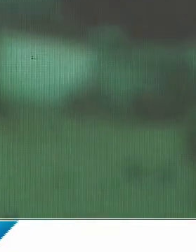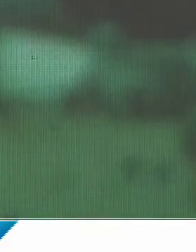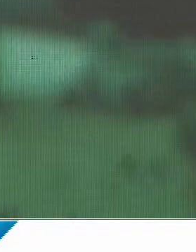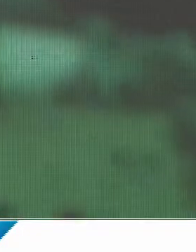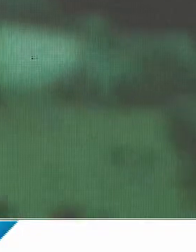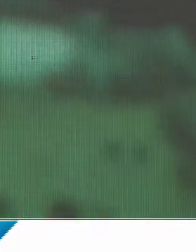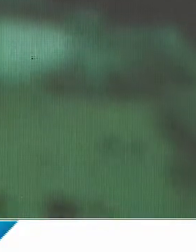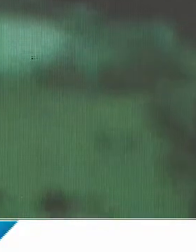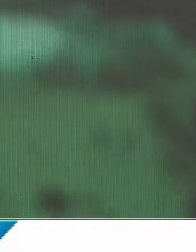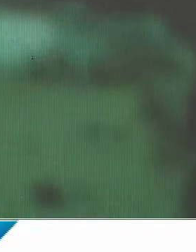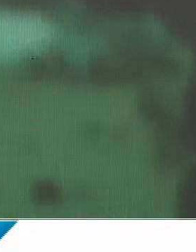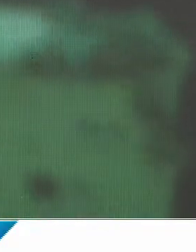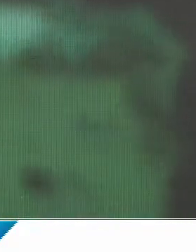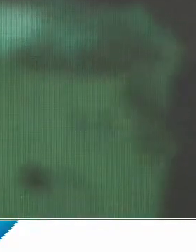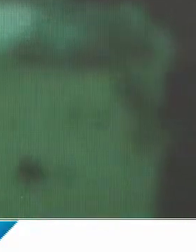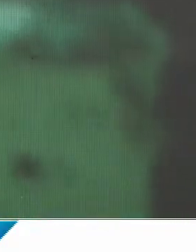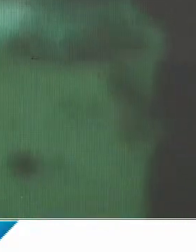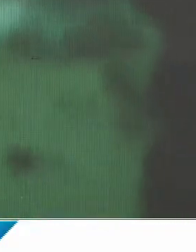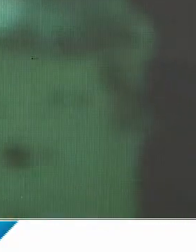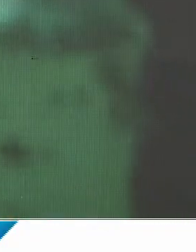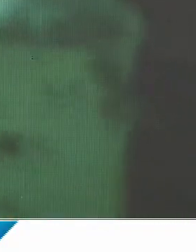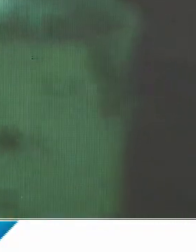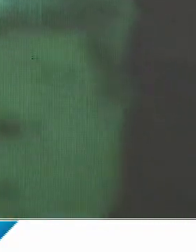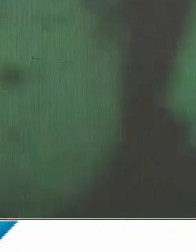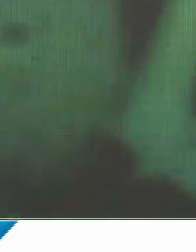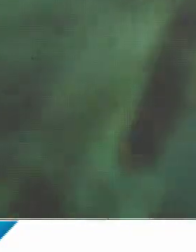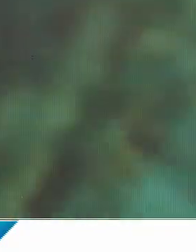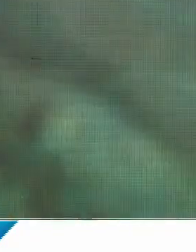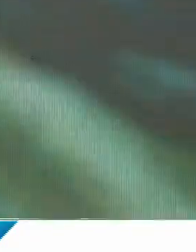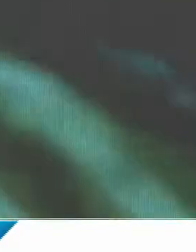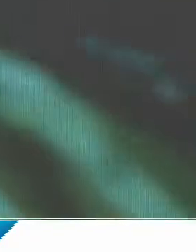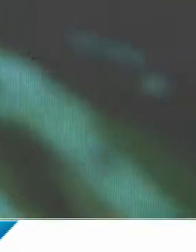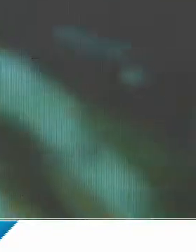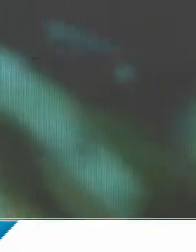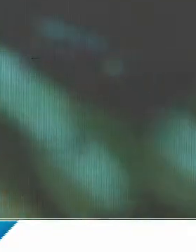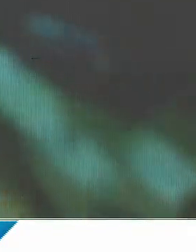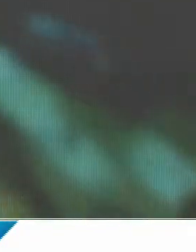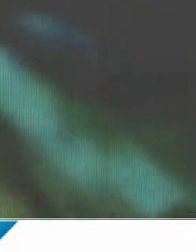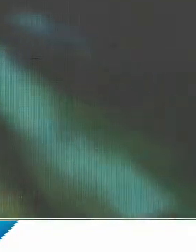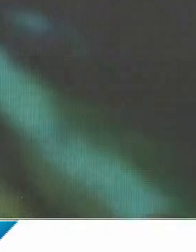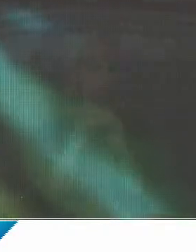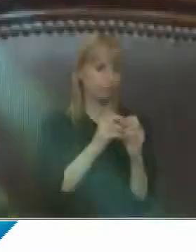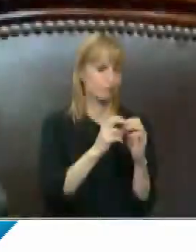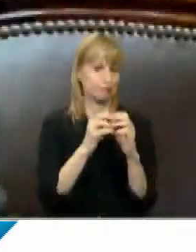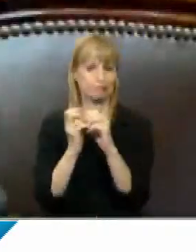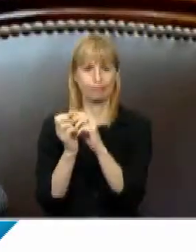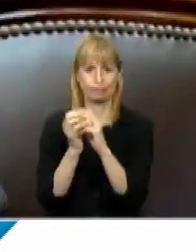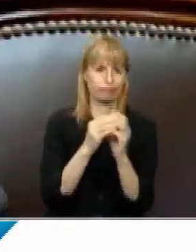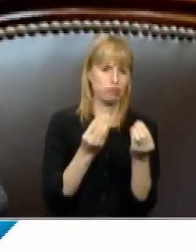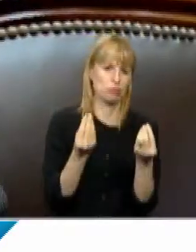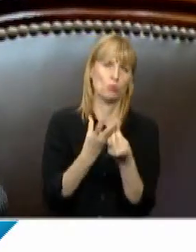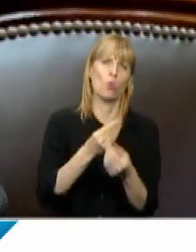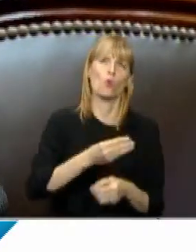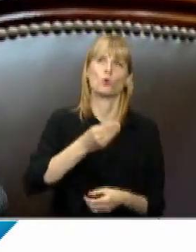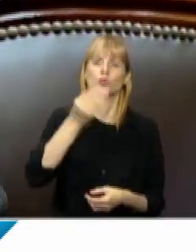desde 2016 es la coalición cívica. El diputado Juan Manuel López esto decía. Este es un debate